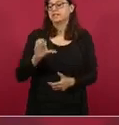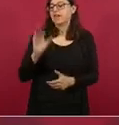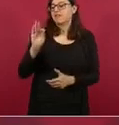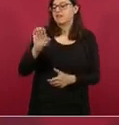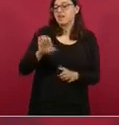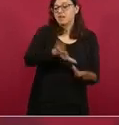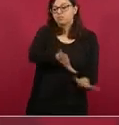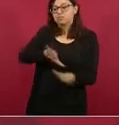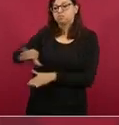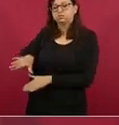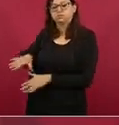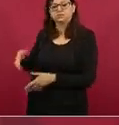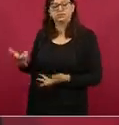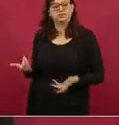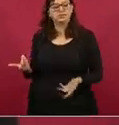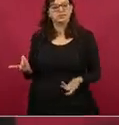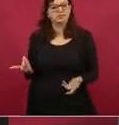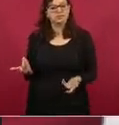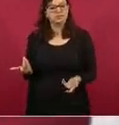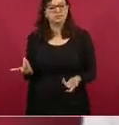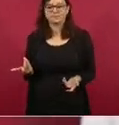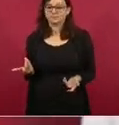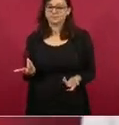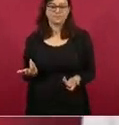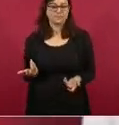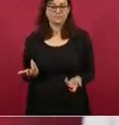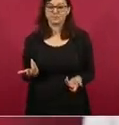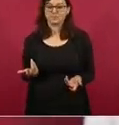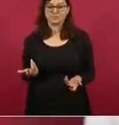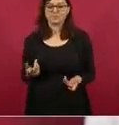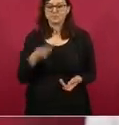Todo lo que tenía que ver